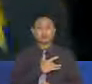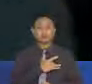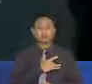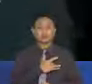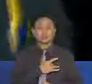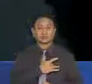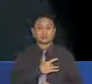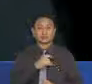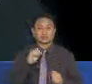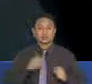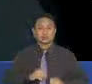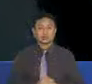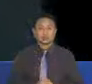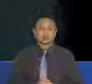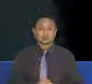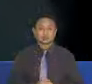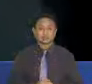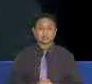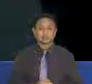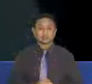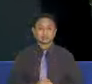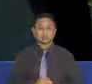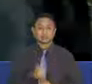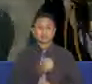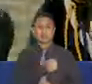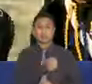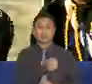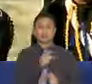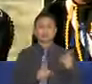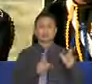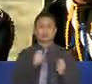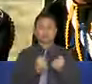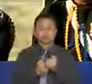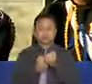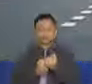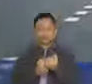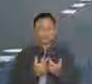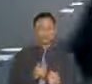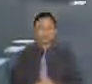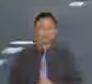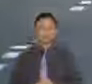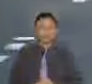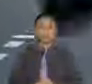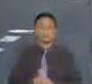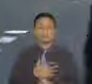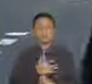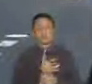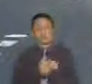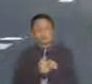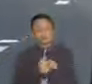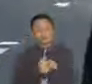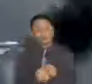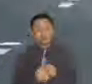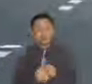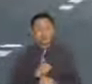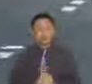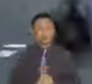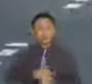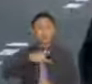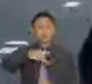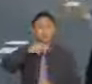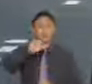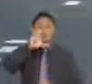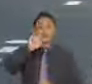que se tiene hacia el arraigo de el pueblo nuestra pasión Una Pasión por el patrón Mejía que